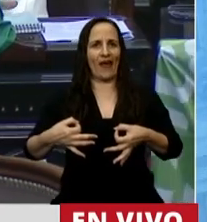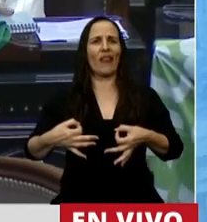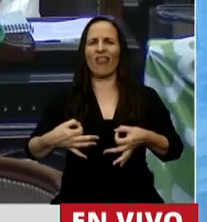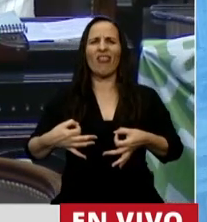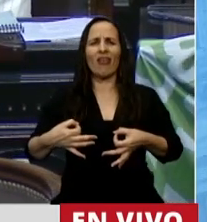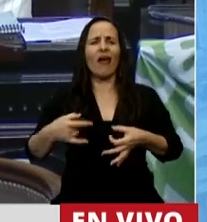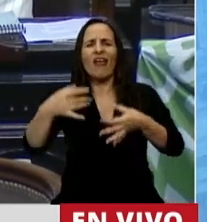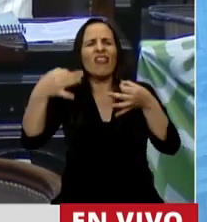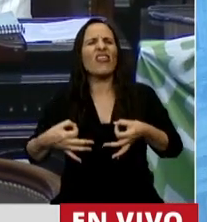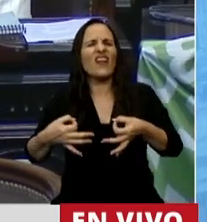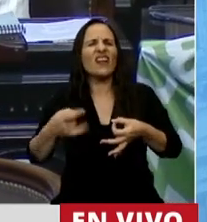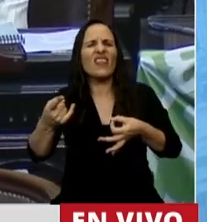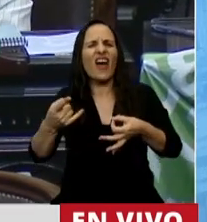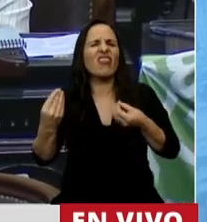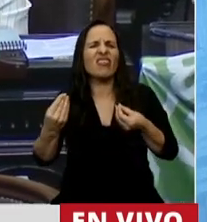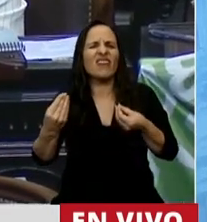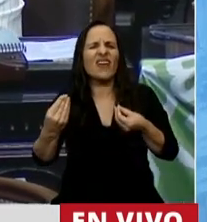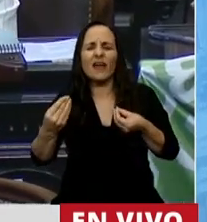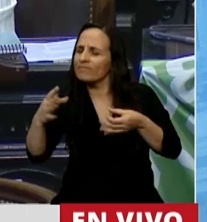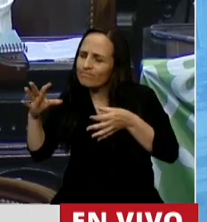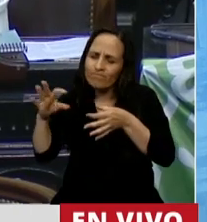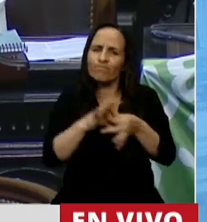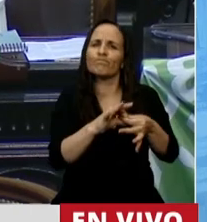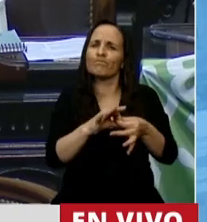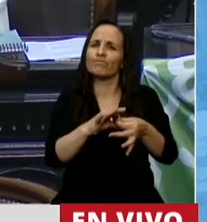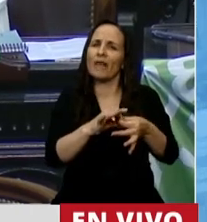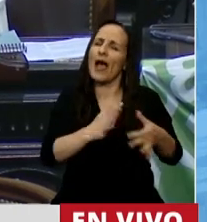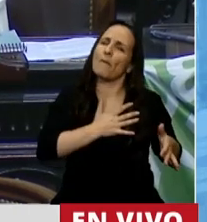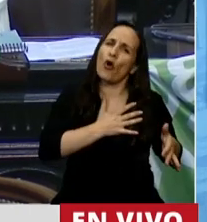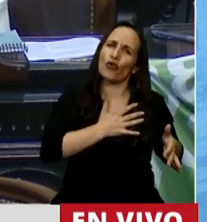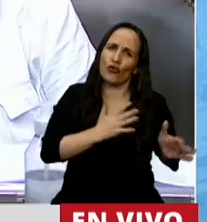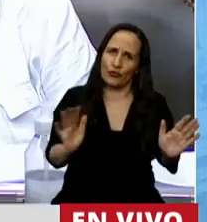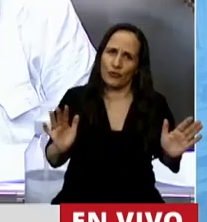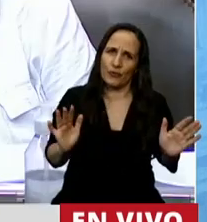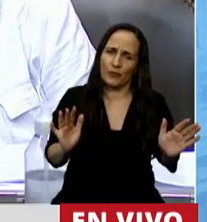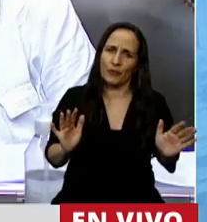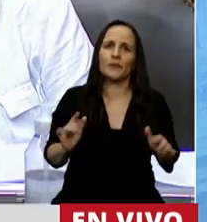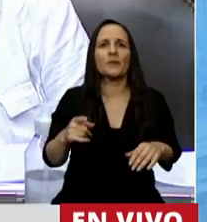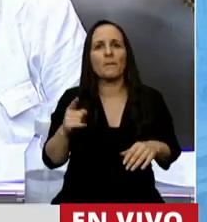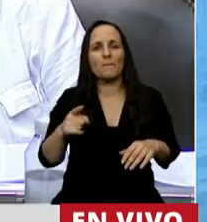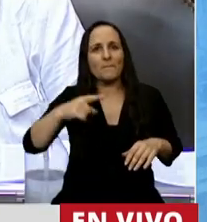lleva como base fundamental el amor.